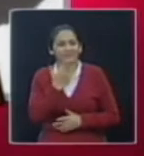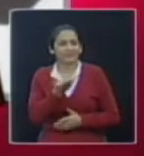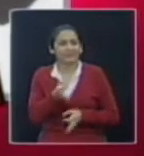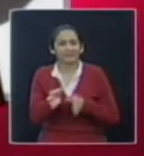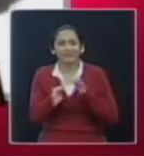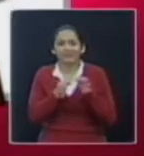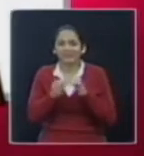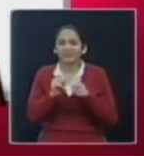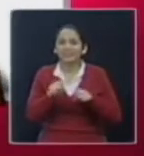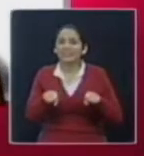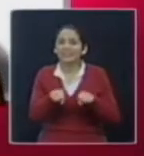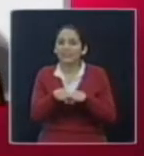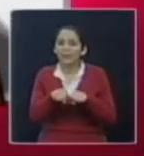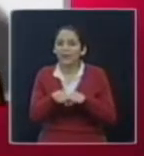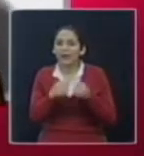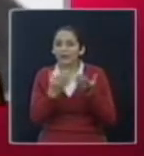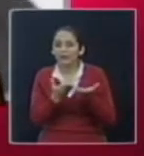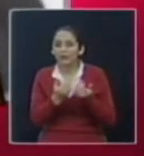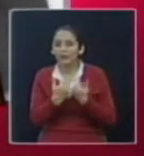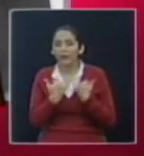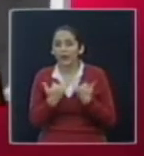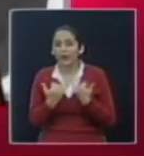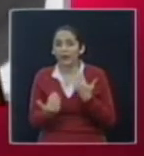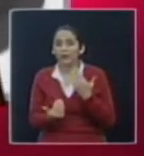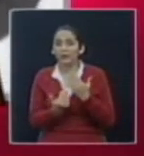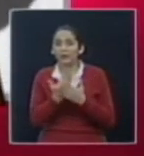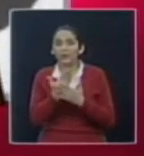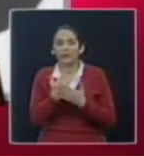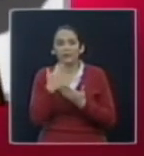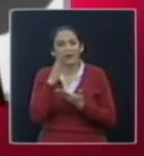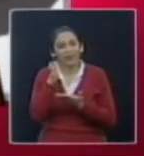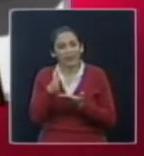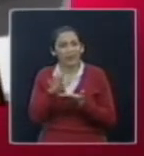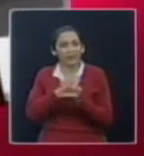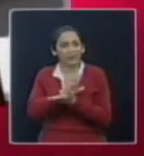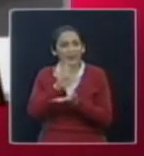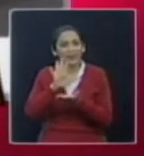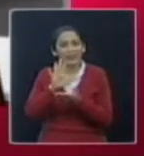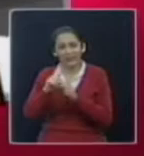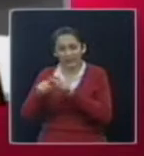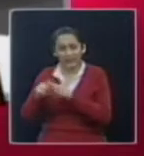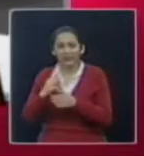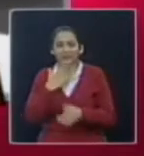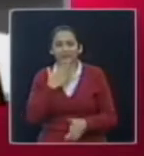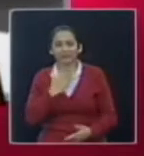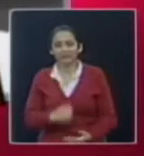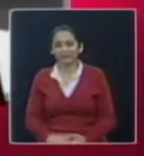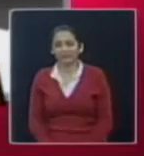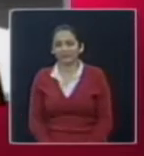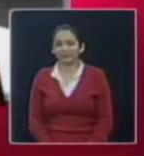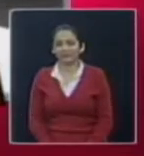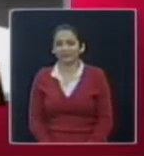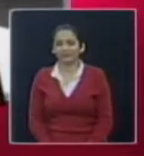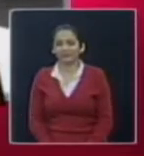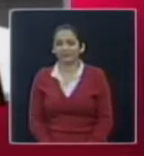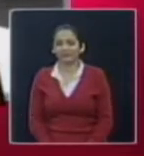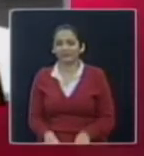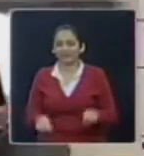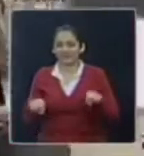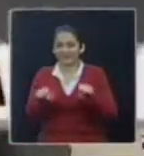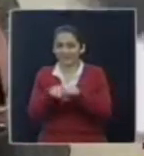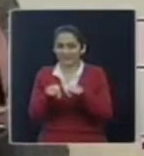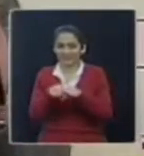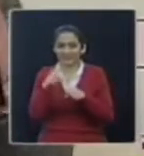de los zapatos que presenta Reebok para este regreso a clases? Bueno, como características principales de nuestros zapatos, aquí les he traído